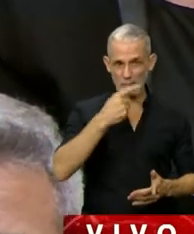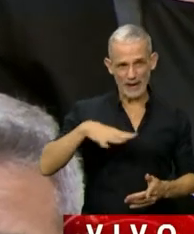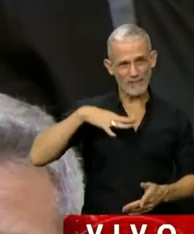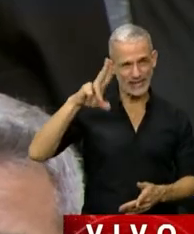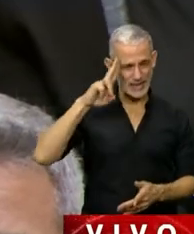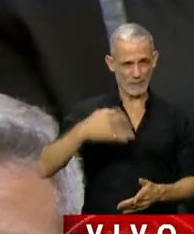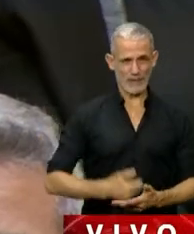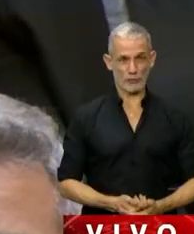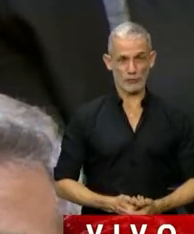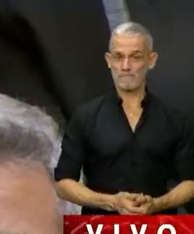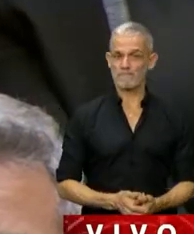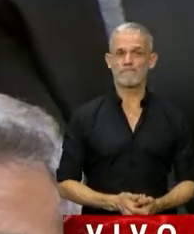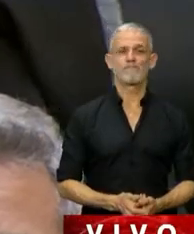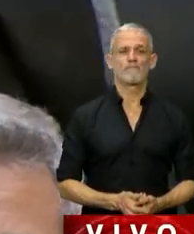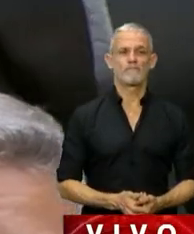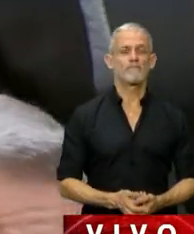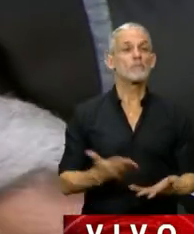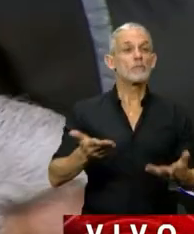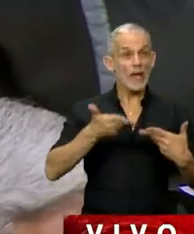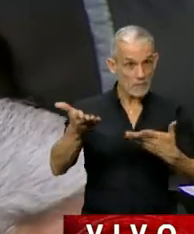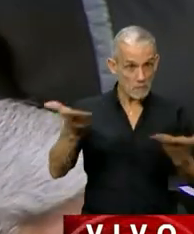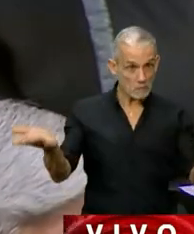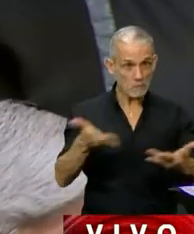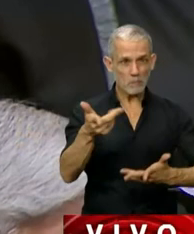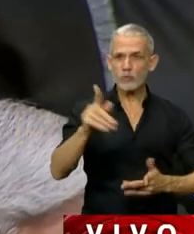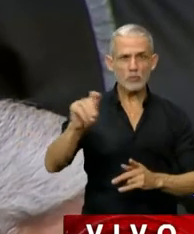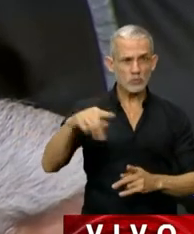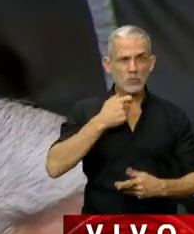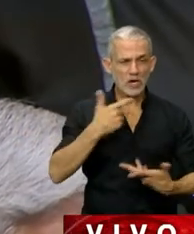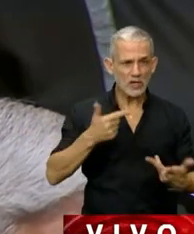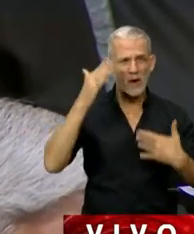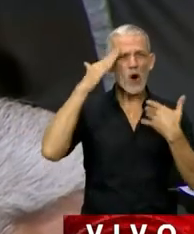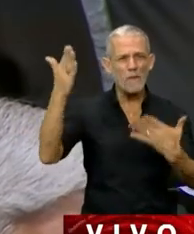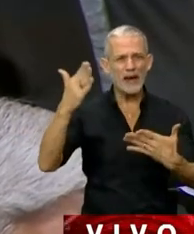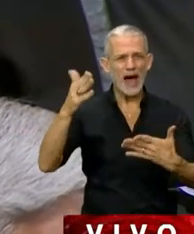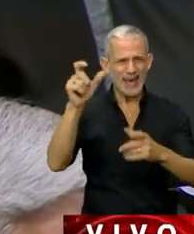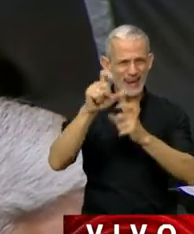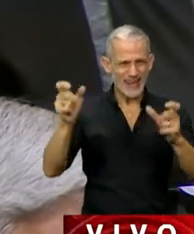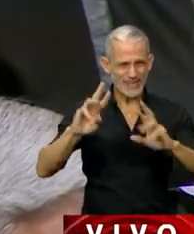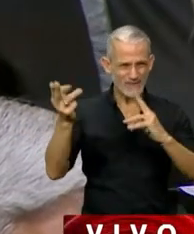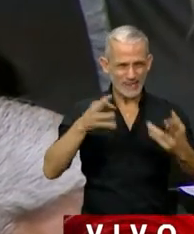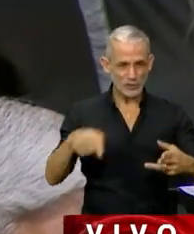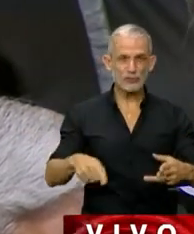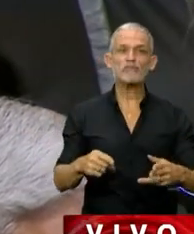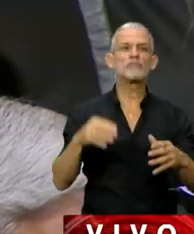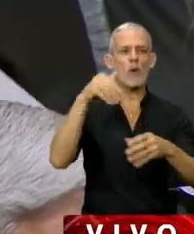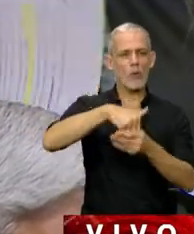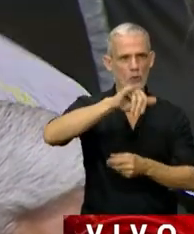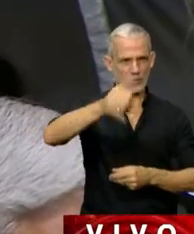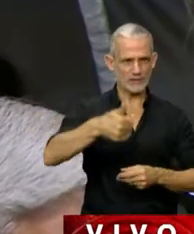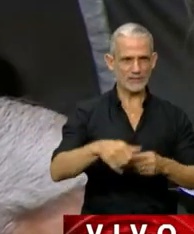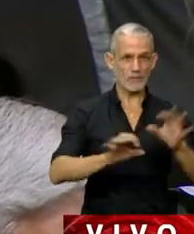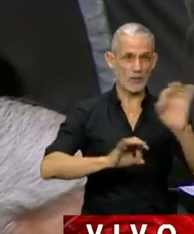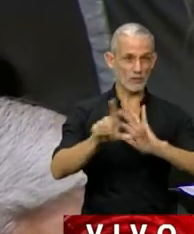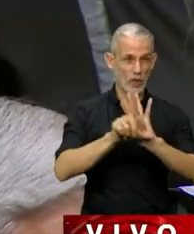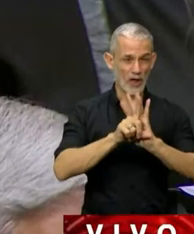respeto que cometieron para con ellos. Invito entonces a quienes quieran hacerle un merecido homenaje a que acompañen los proyectos de ley que